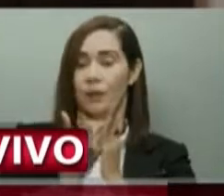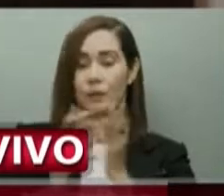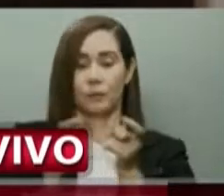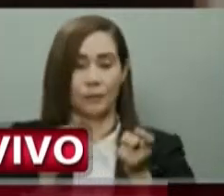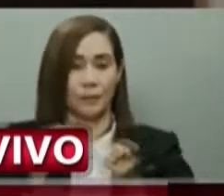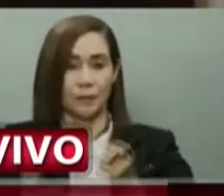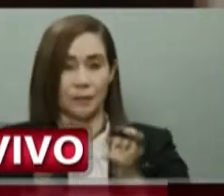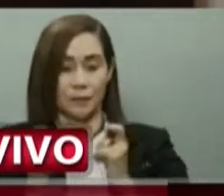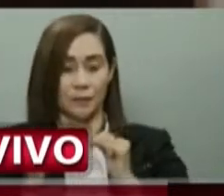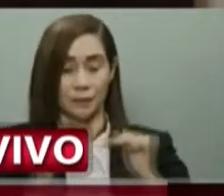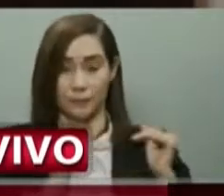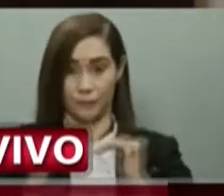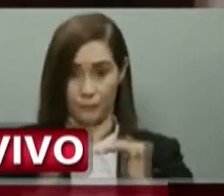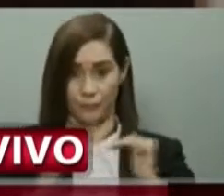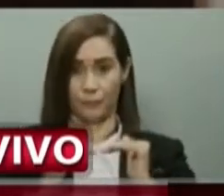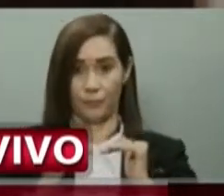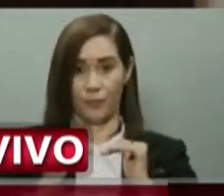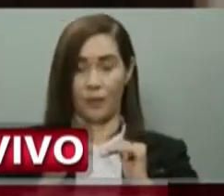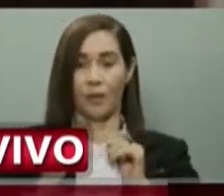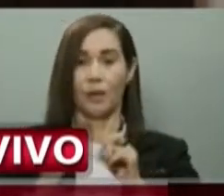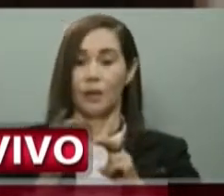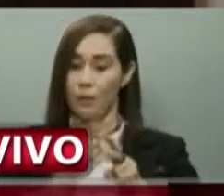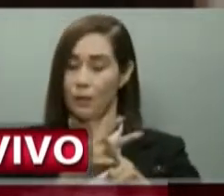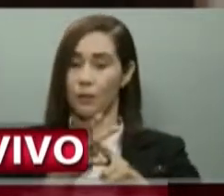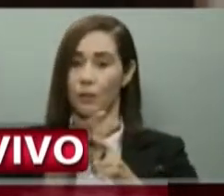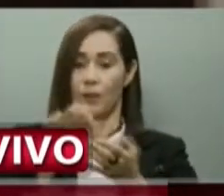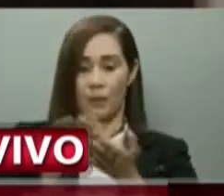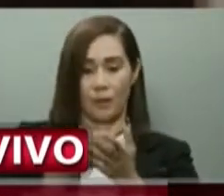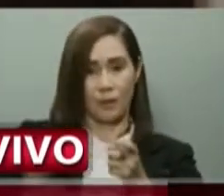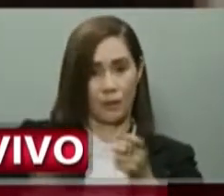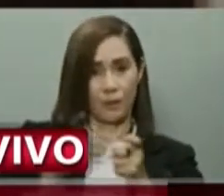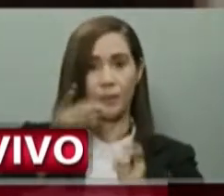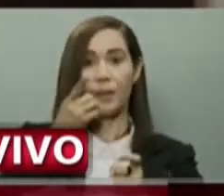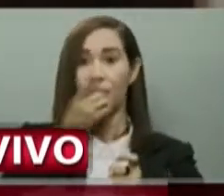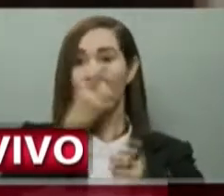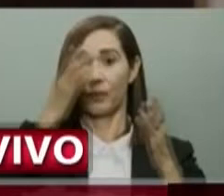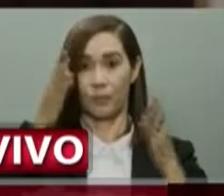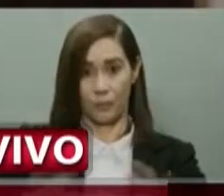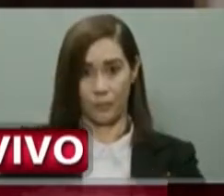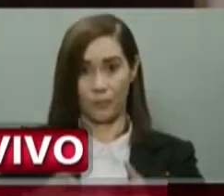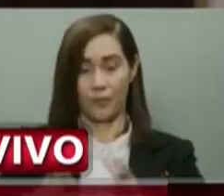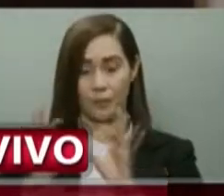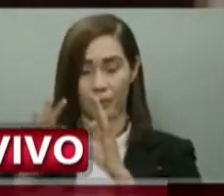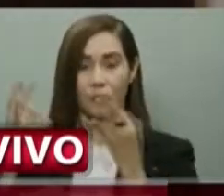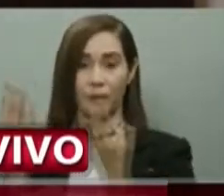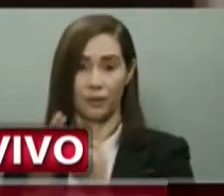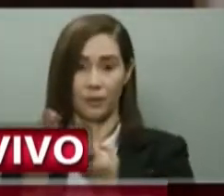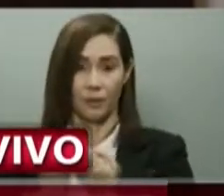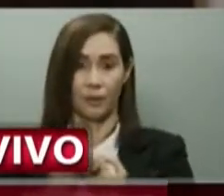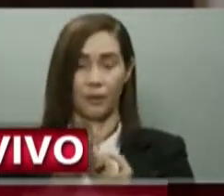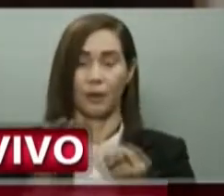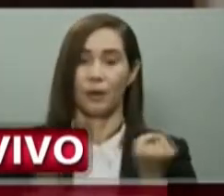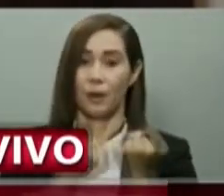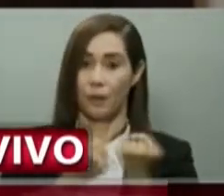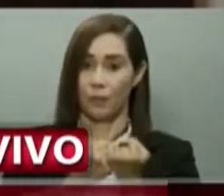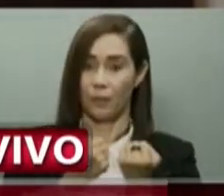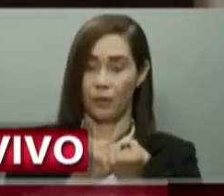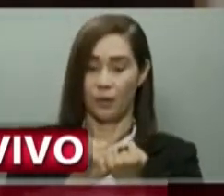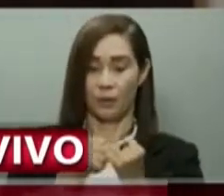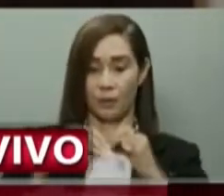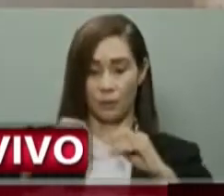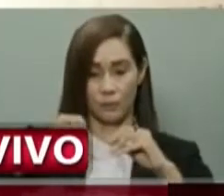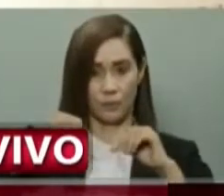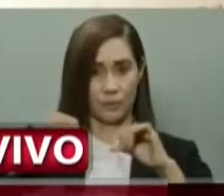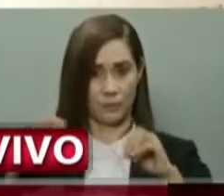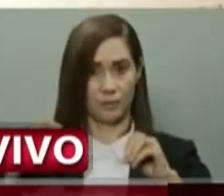los equilibrios y salvaguardar la economía dominicana y familiar apoyando al productor